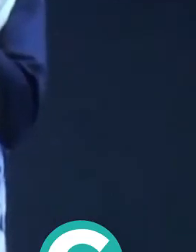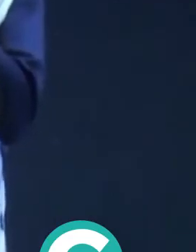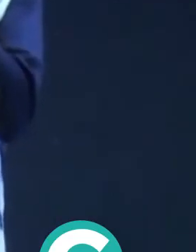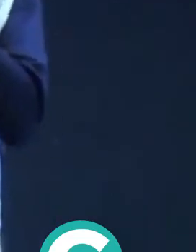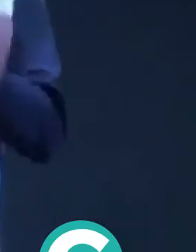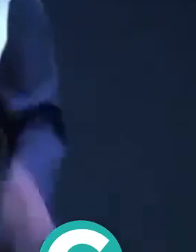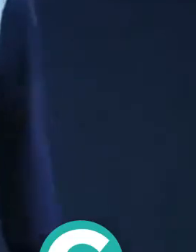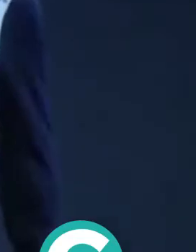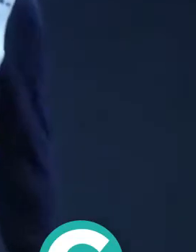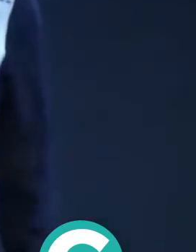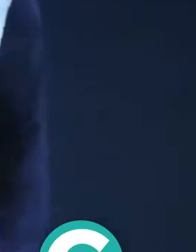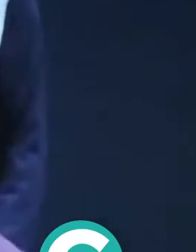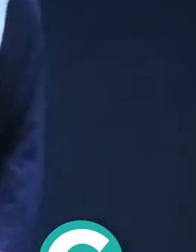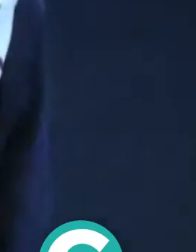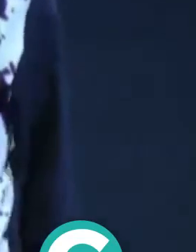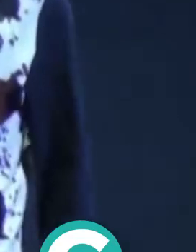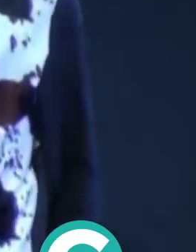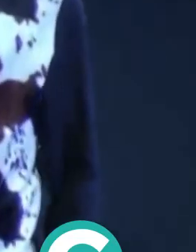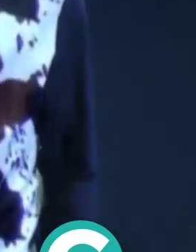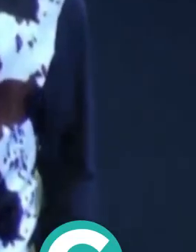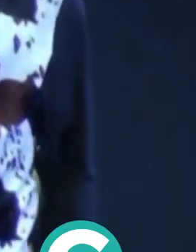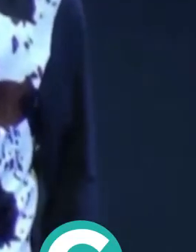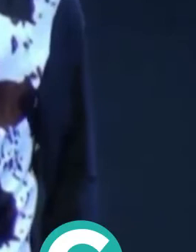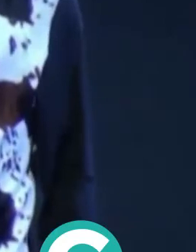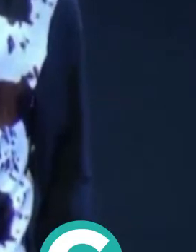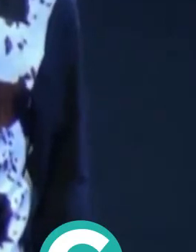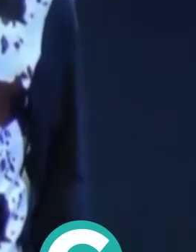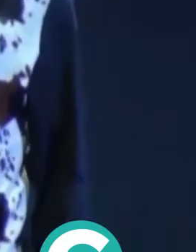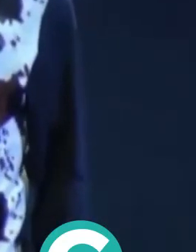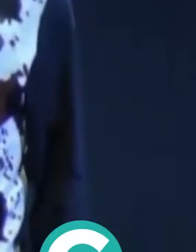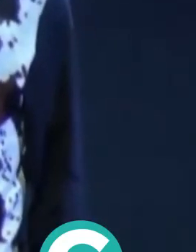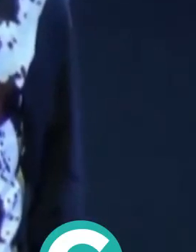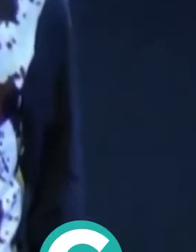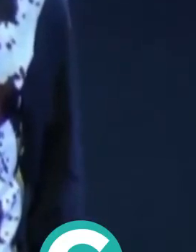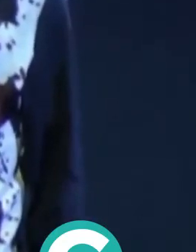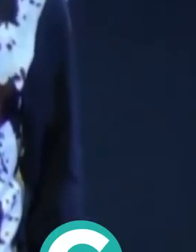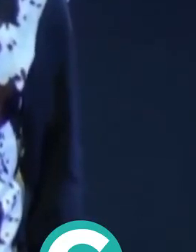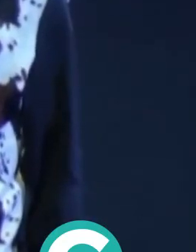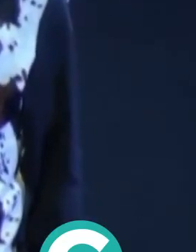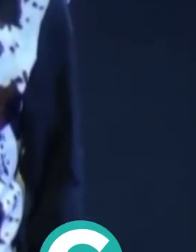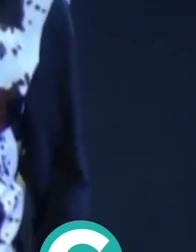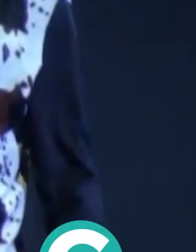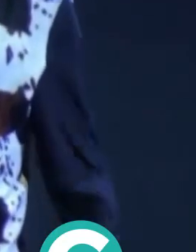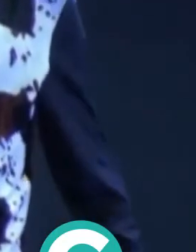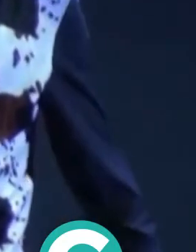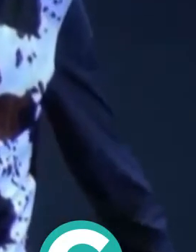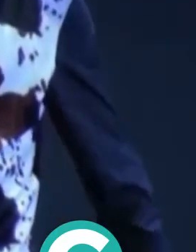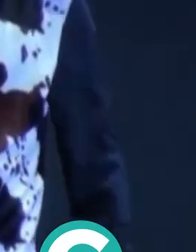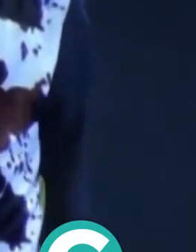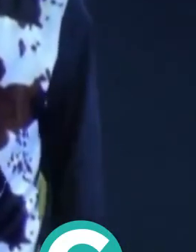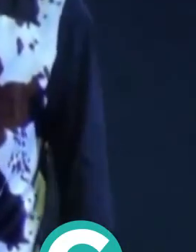Criado en cautividad, soy un omnívoro glotón, es decir, como de todo. Bueno, de todo